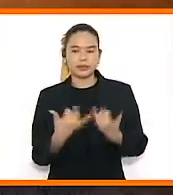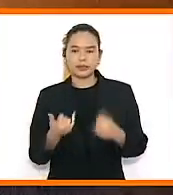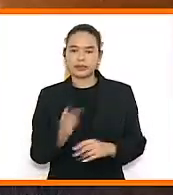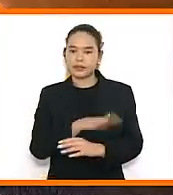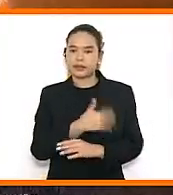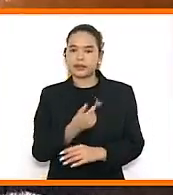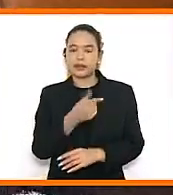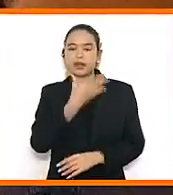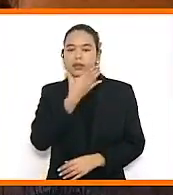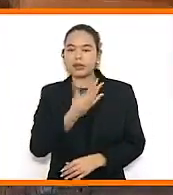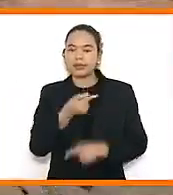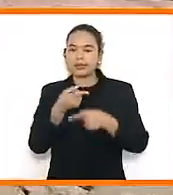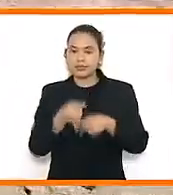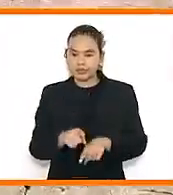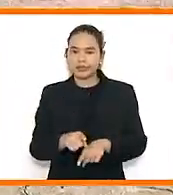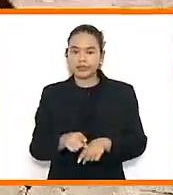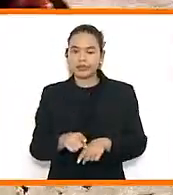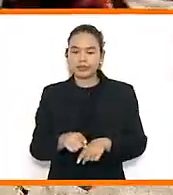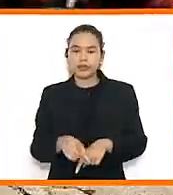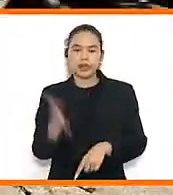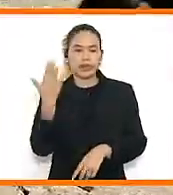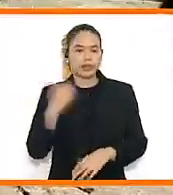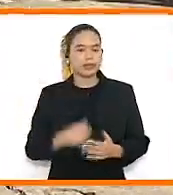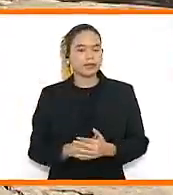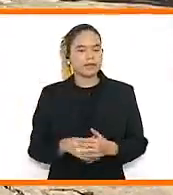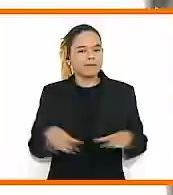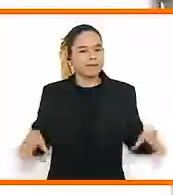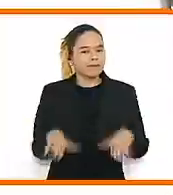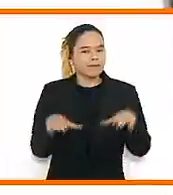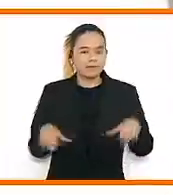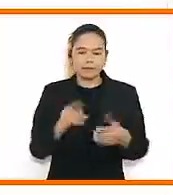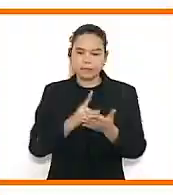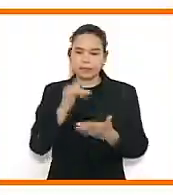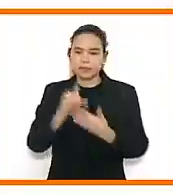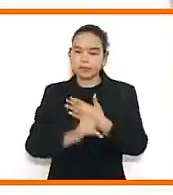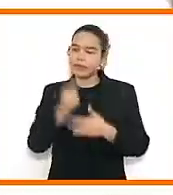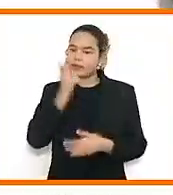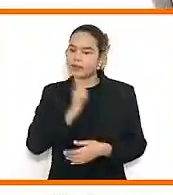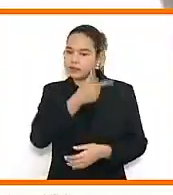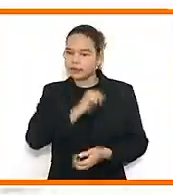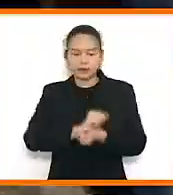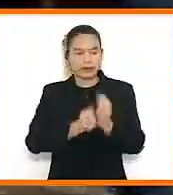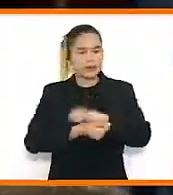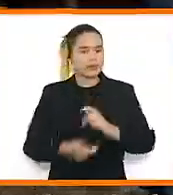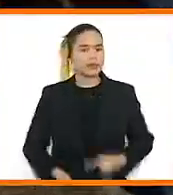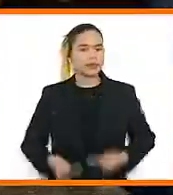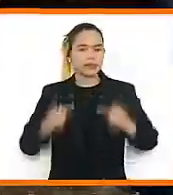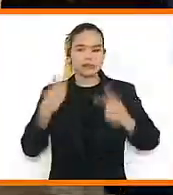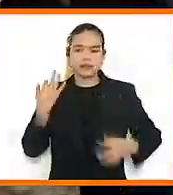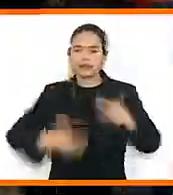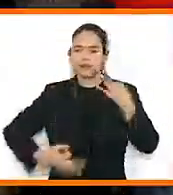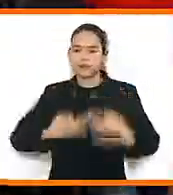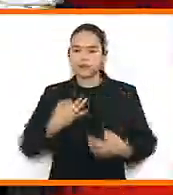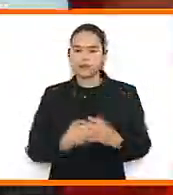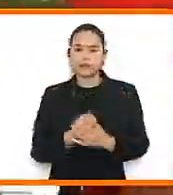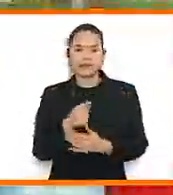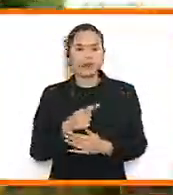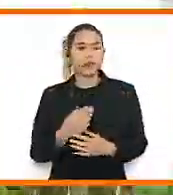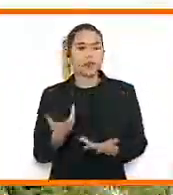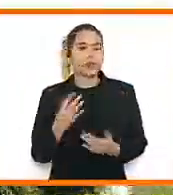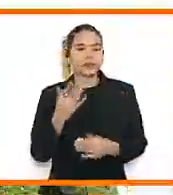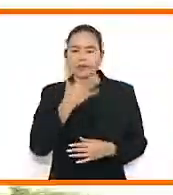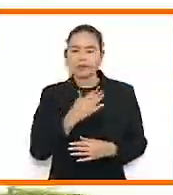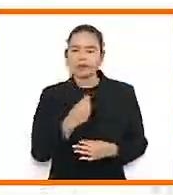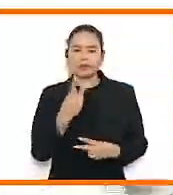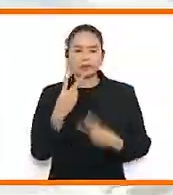El caso de Marvin Díaz motivó al equipo de voluntarios del programa Loto Cambiando Vidas con Alegría. Su discapacidad fue provocada